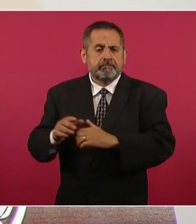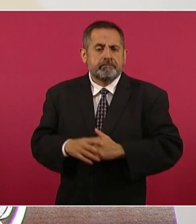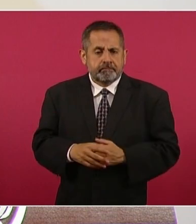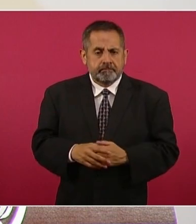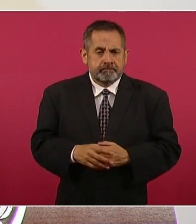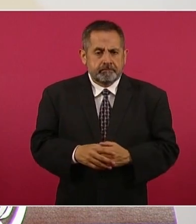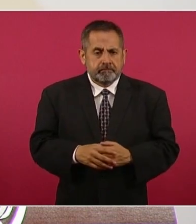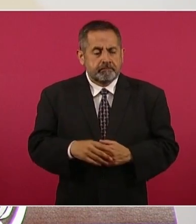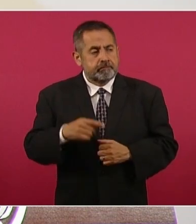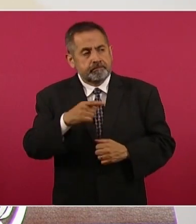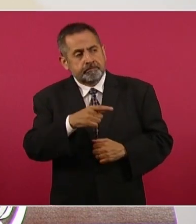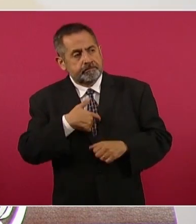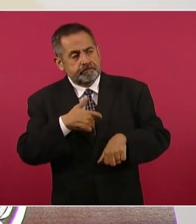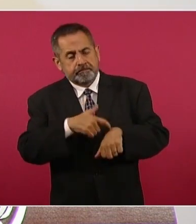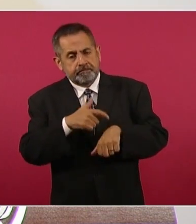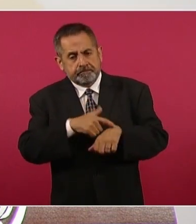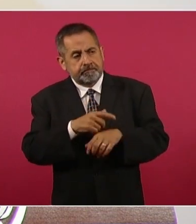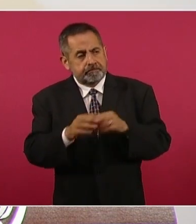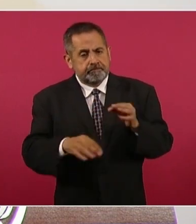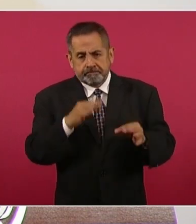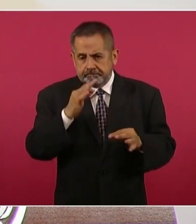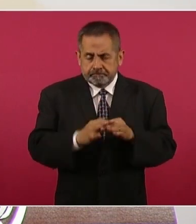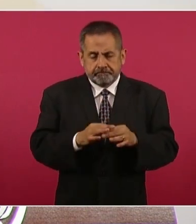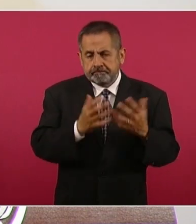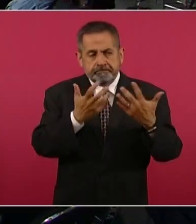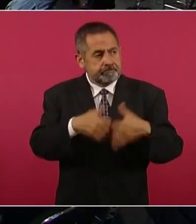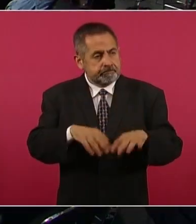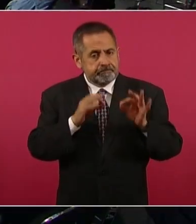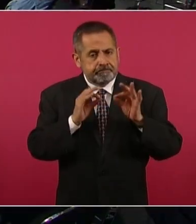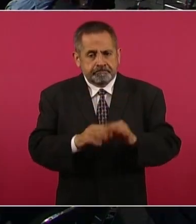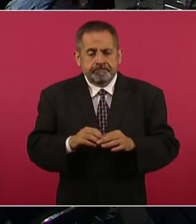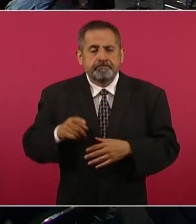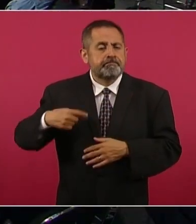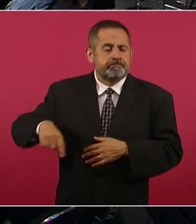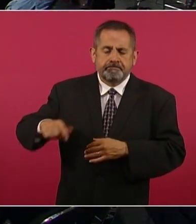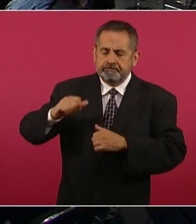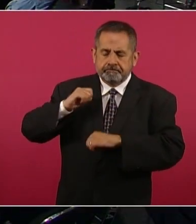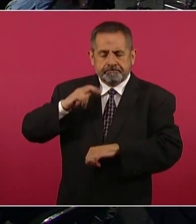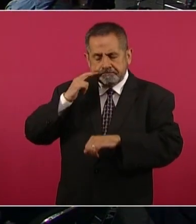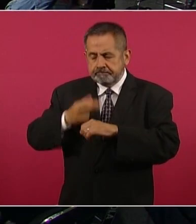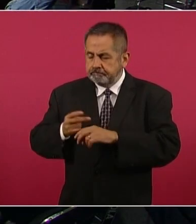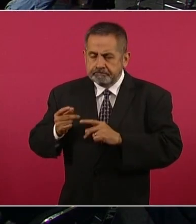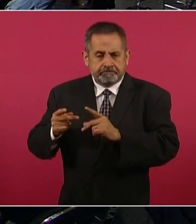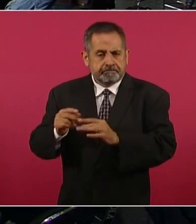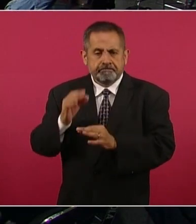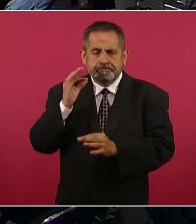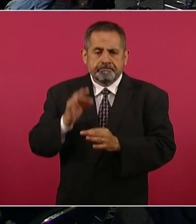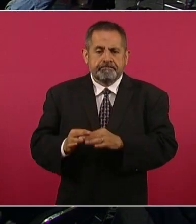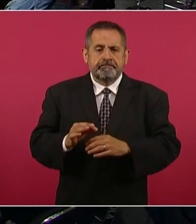tiempos muy perentorios, tiene que hacerse cargo de la agilidad en el trabajo.